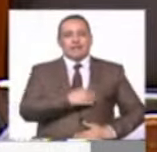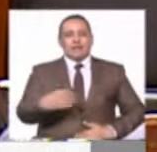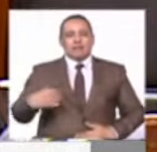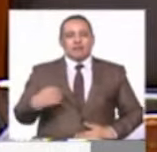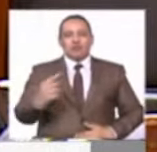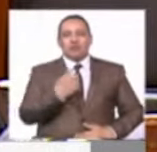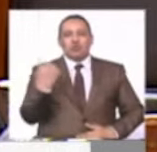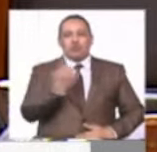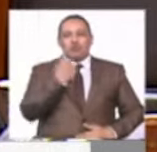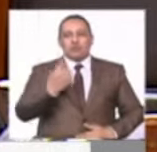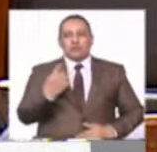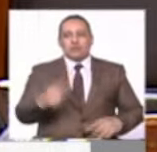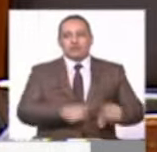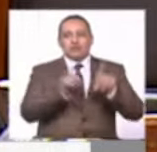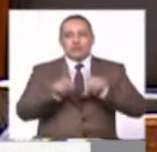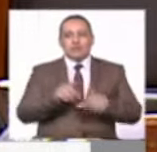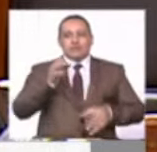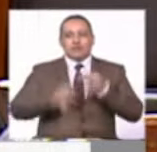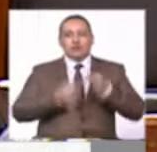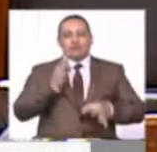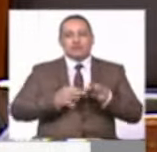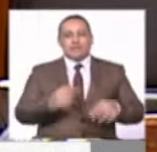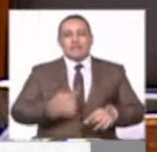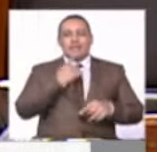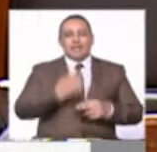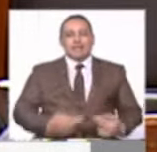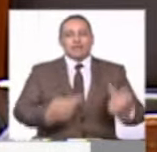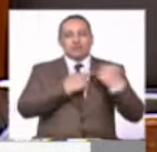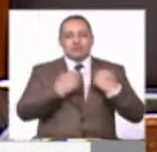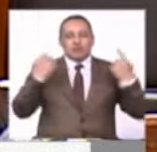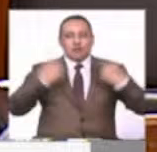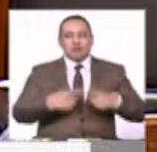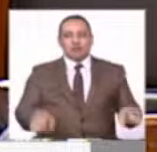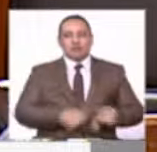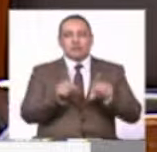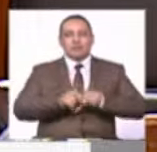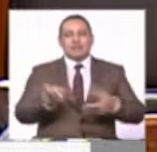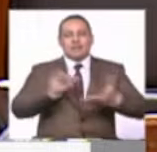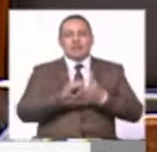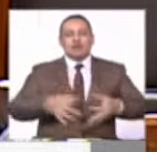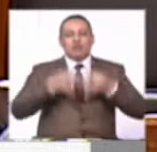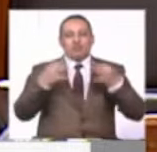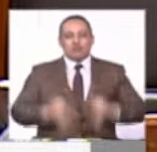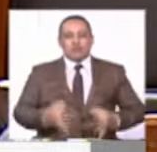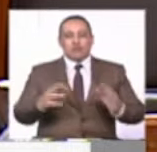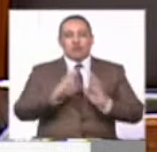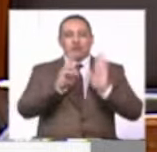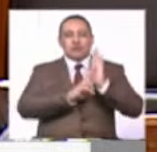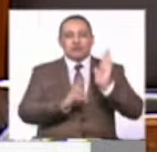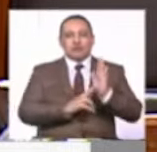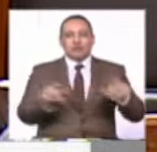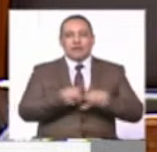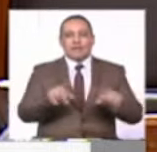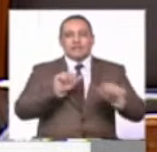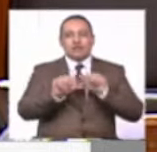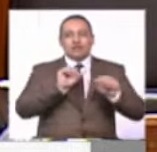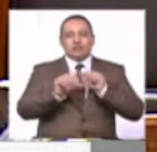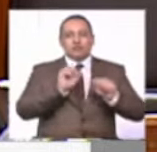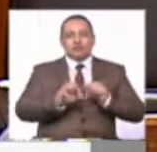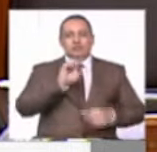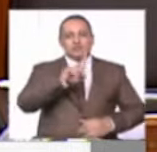Nacional de Justicia es responsable de cumplir con los requisitos del artículo